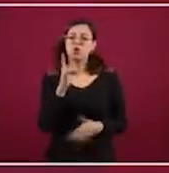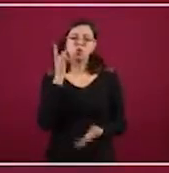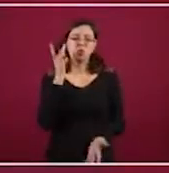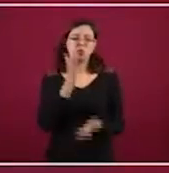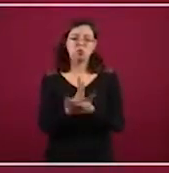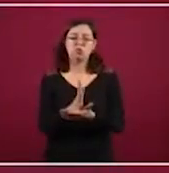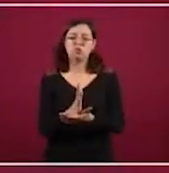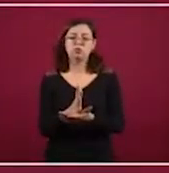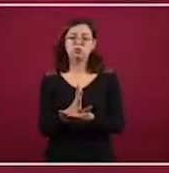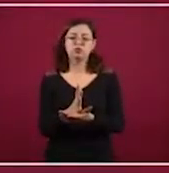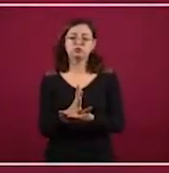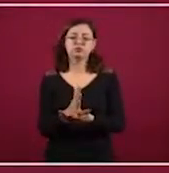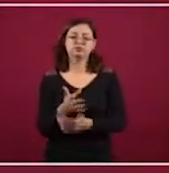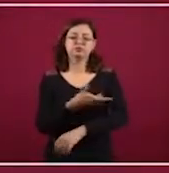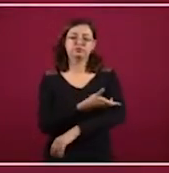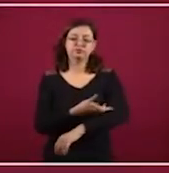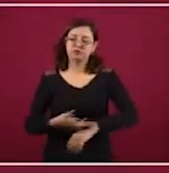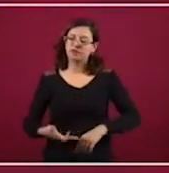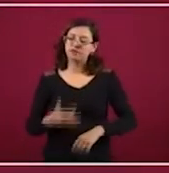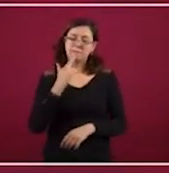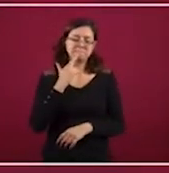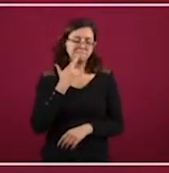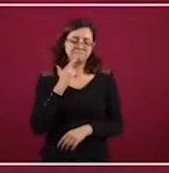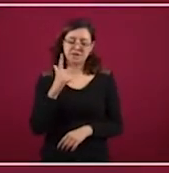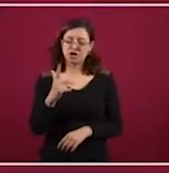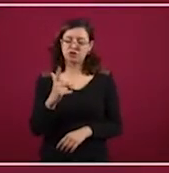mejor, mucho mejor,